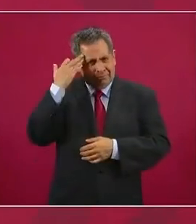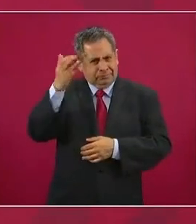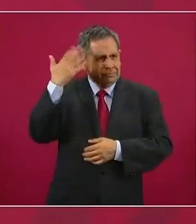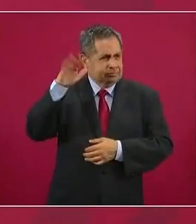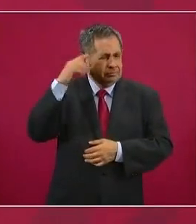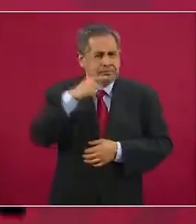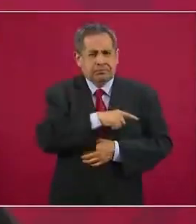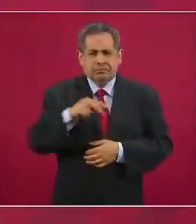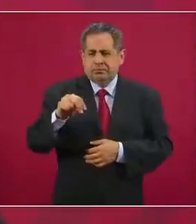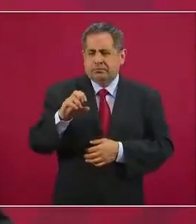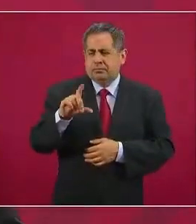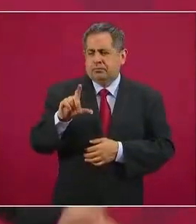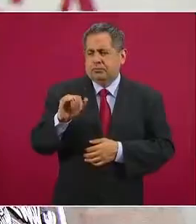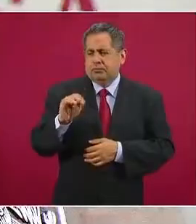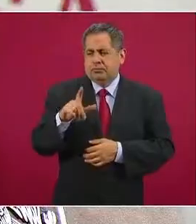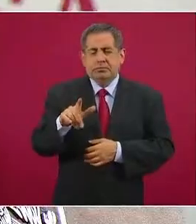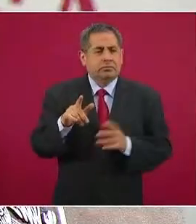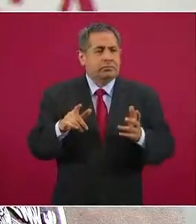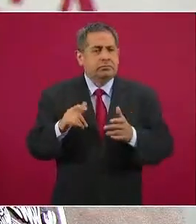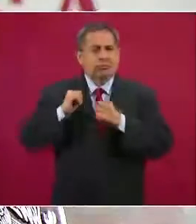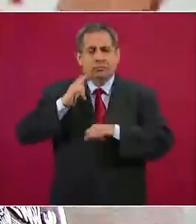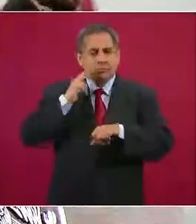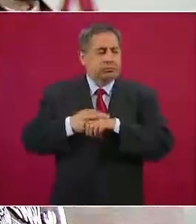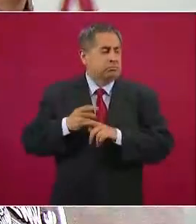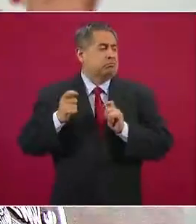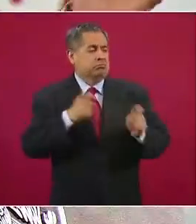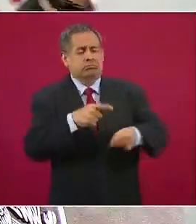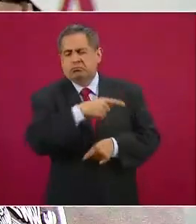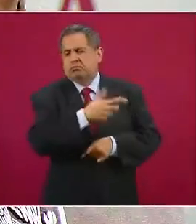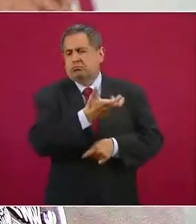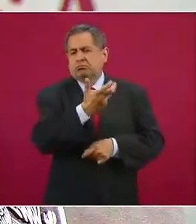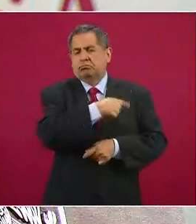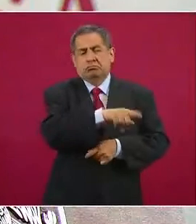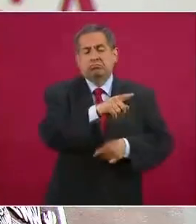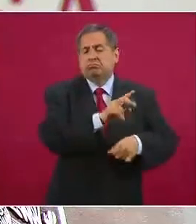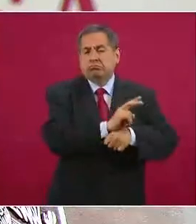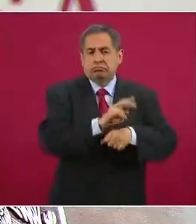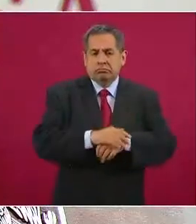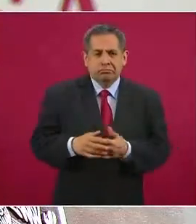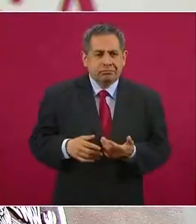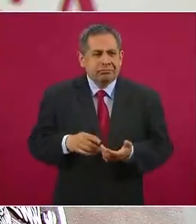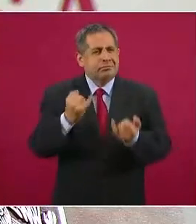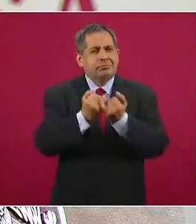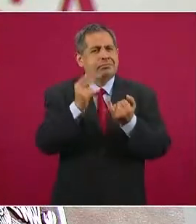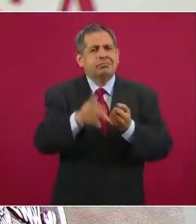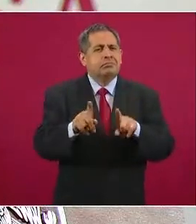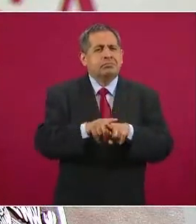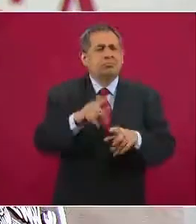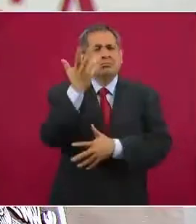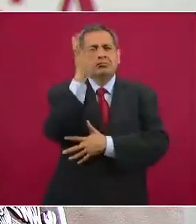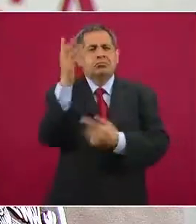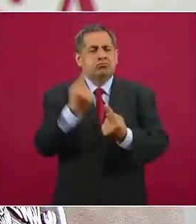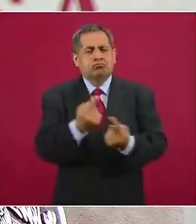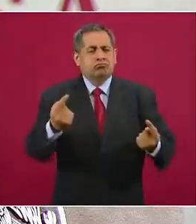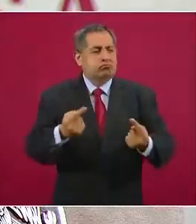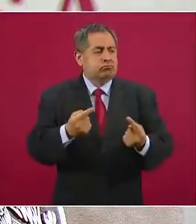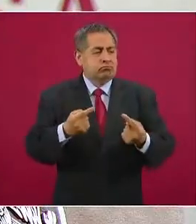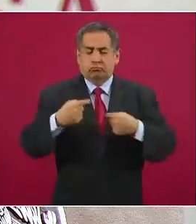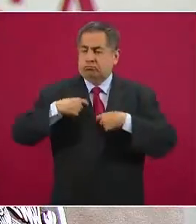neoliberal, privatizador, era todo lo que hicieron con las guarderías de el